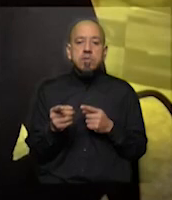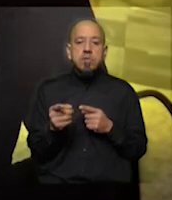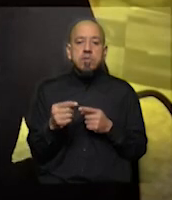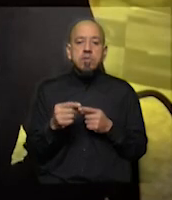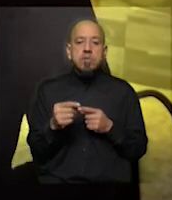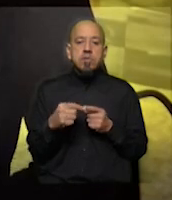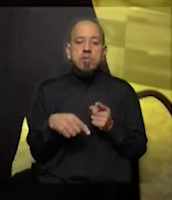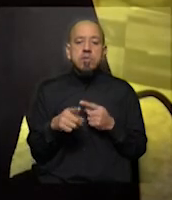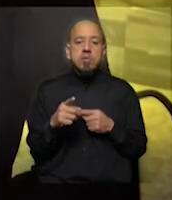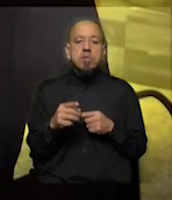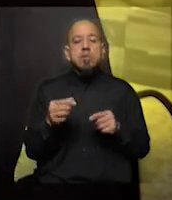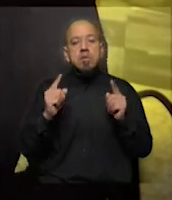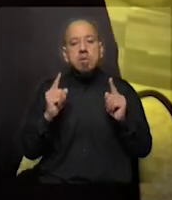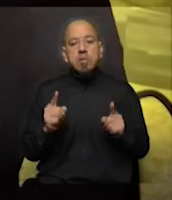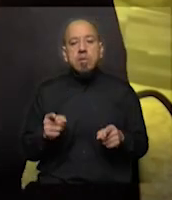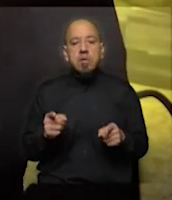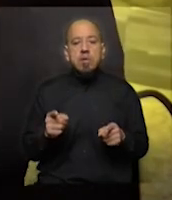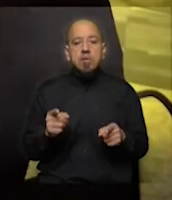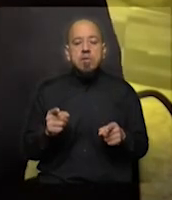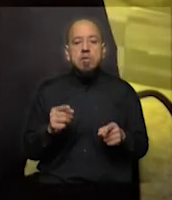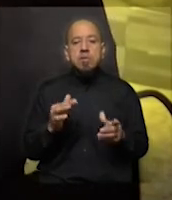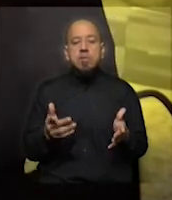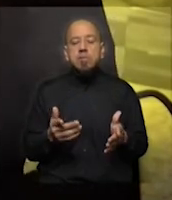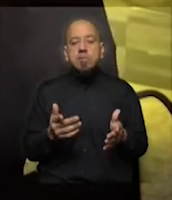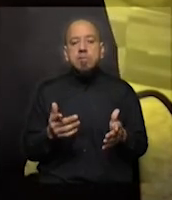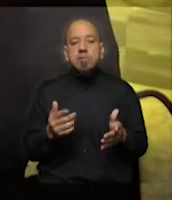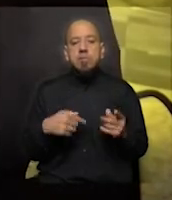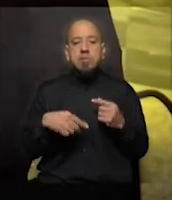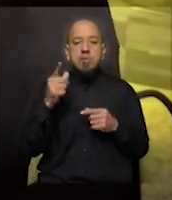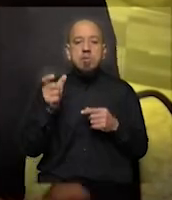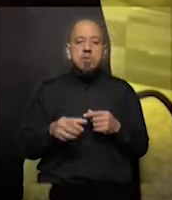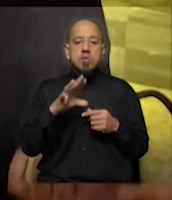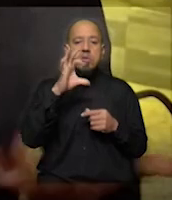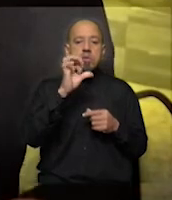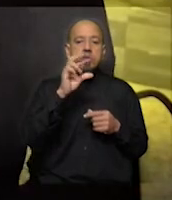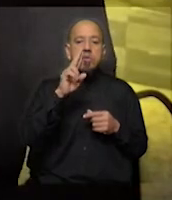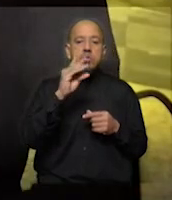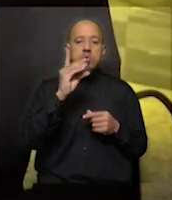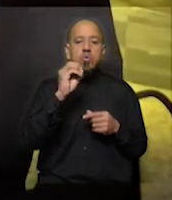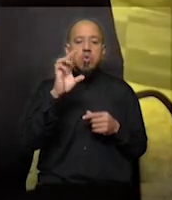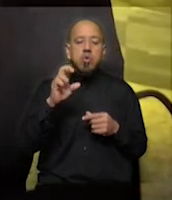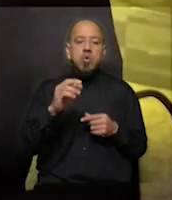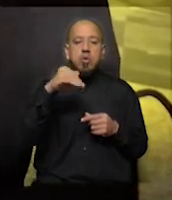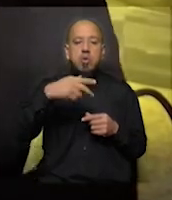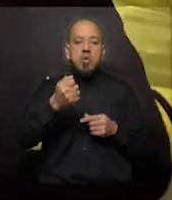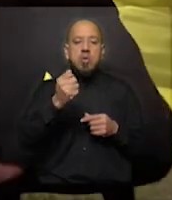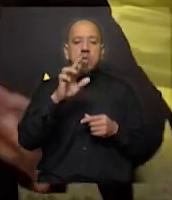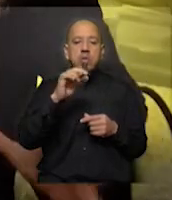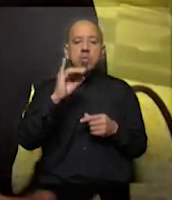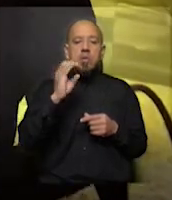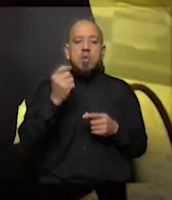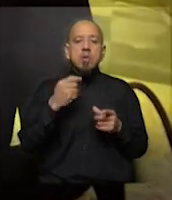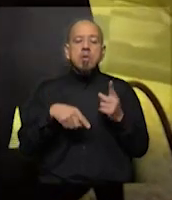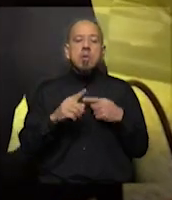Aló Lesbianas, va a estar también la vocalista de Sudor Marica, acompañada de una guitarrista, como para